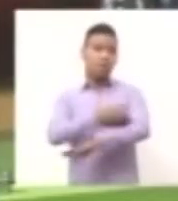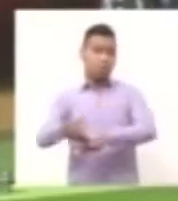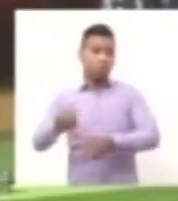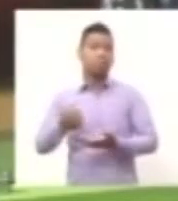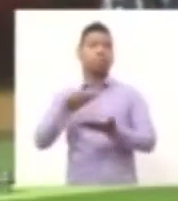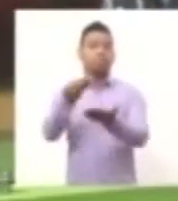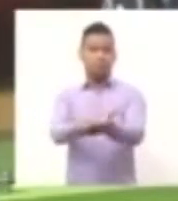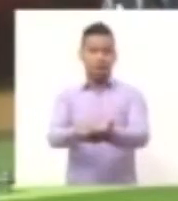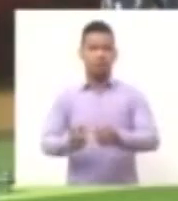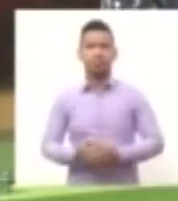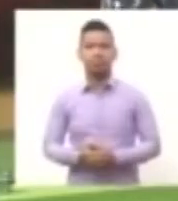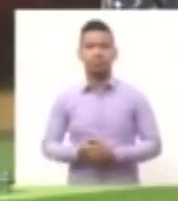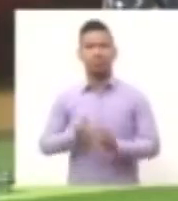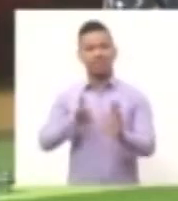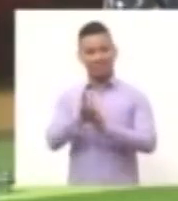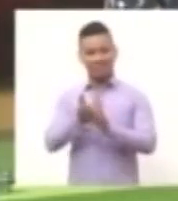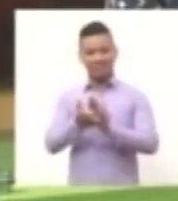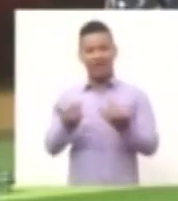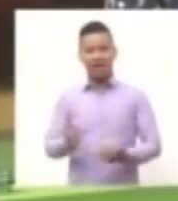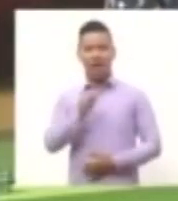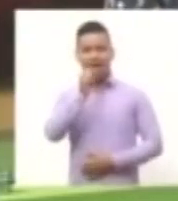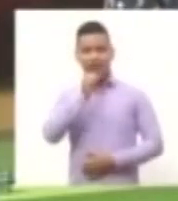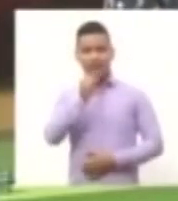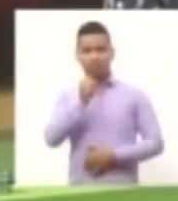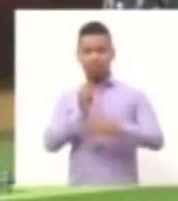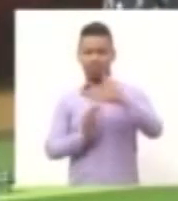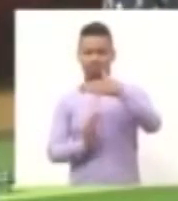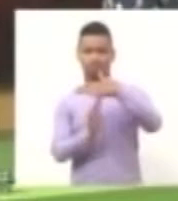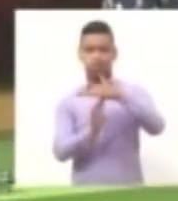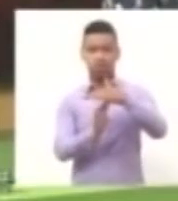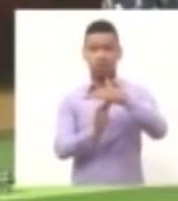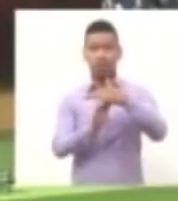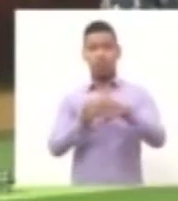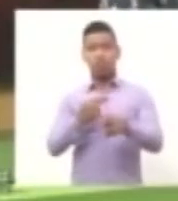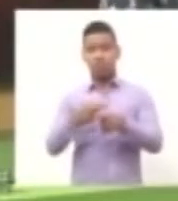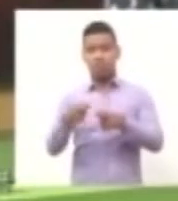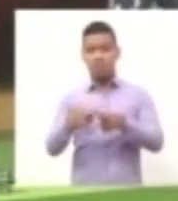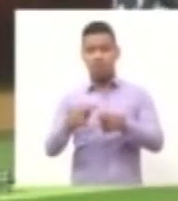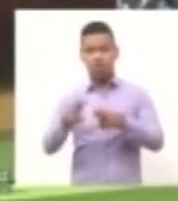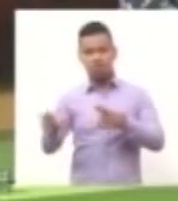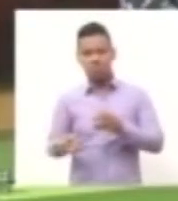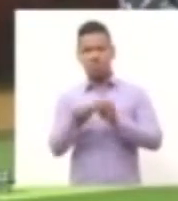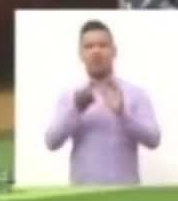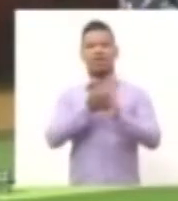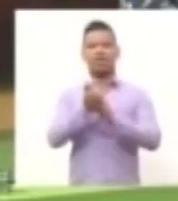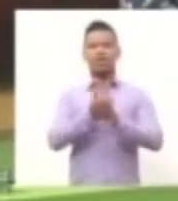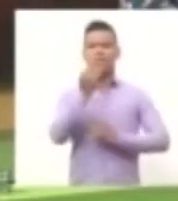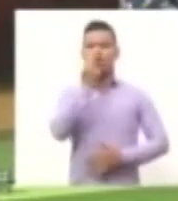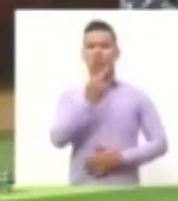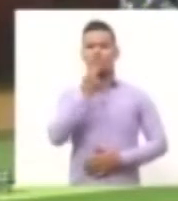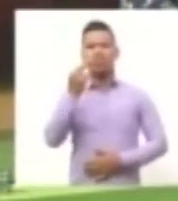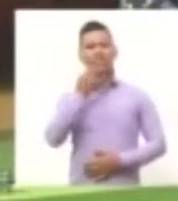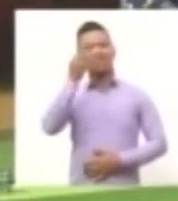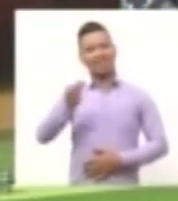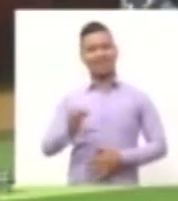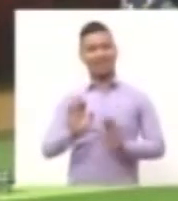información judicial que tenemos aquí en las noticias. Pausa y en breve retornamos con mucho más. Nuestro compromiso siempre es con la verdad.